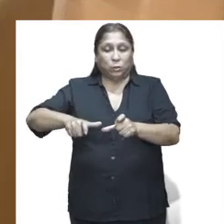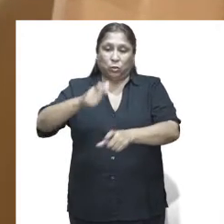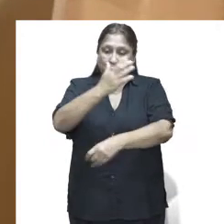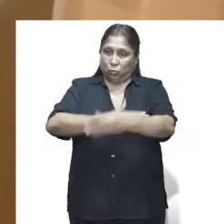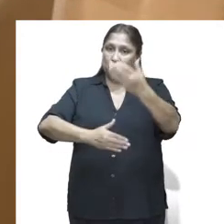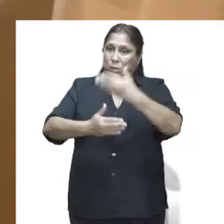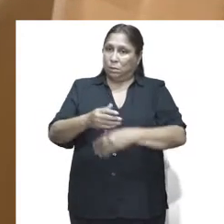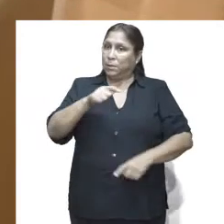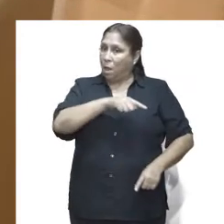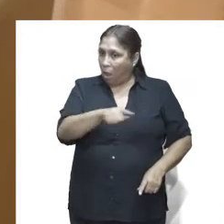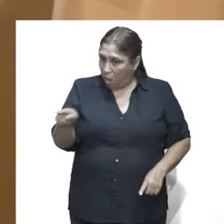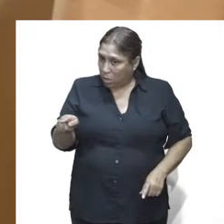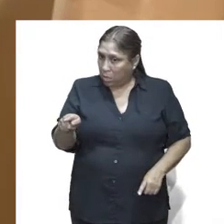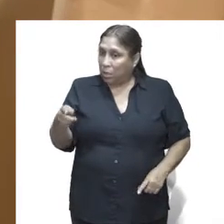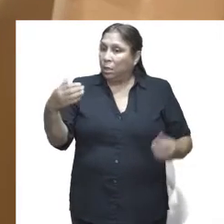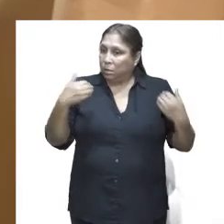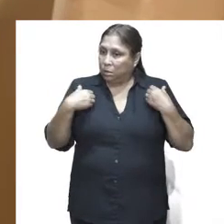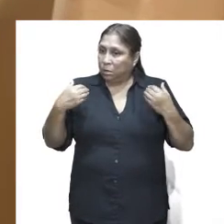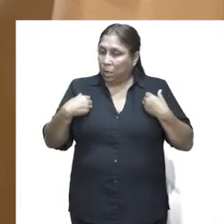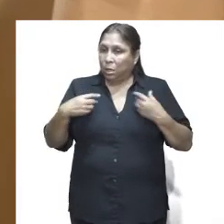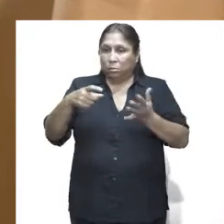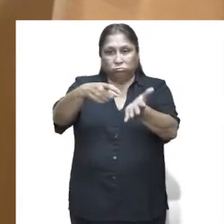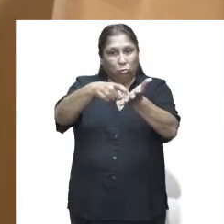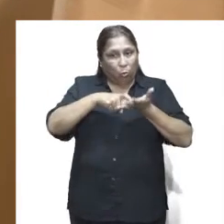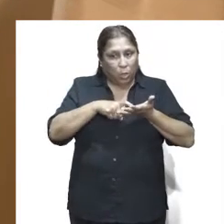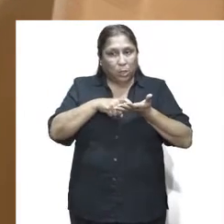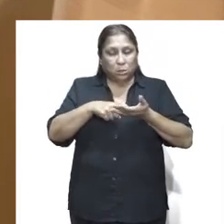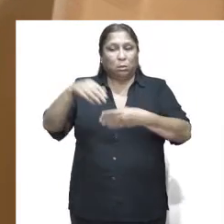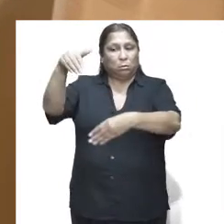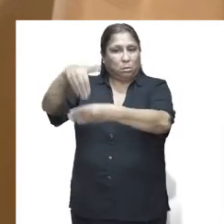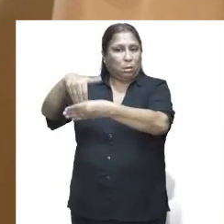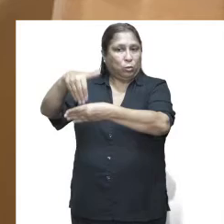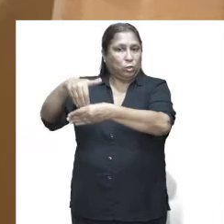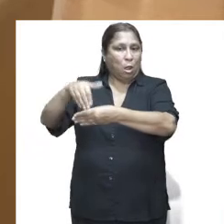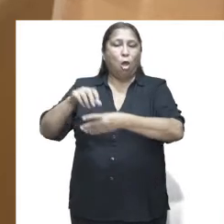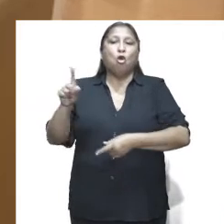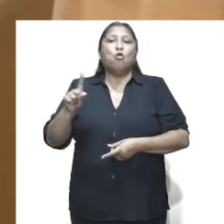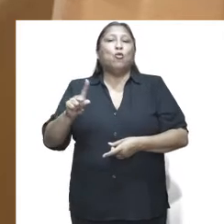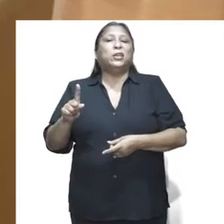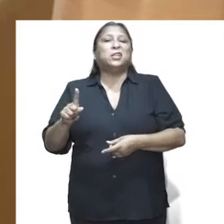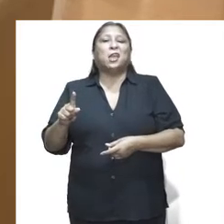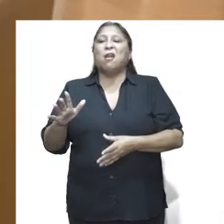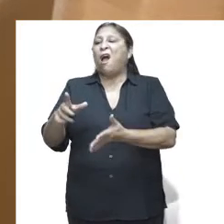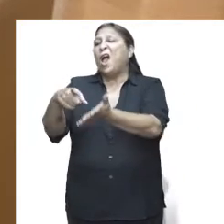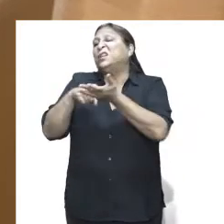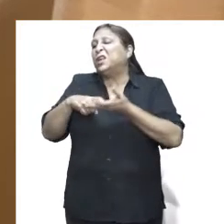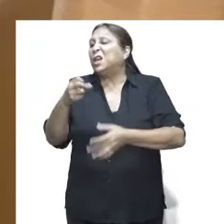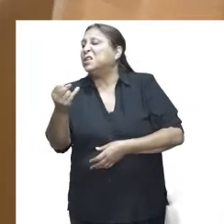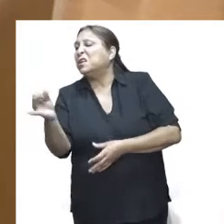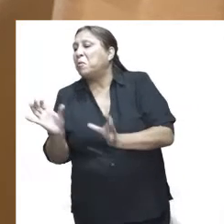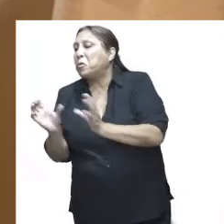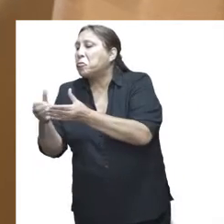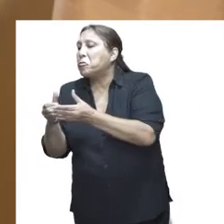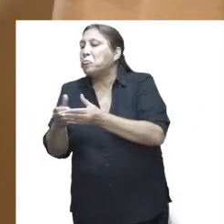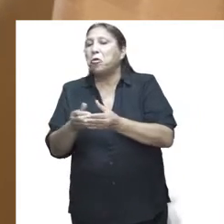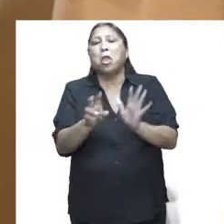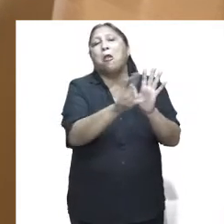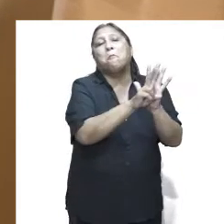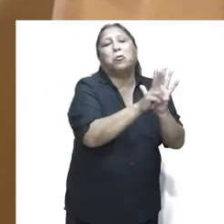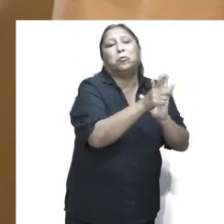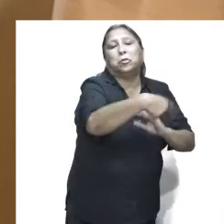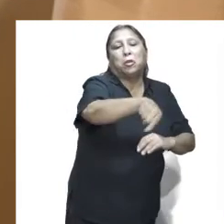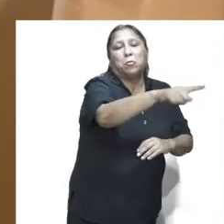también tienen, ¿no? Esta obligación de ejercer el voto. No es que el voto sea obligatorio para unos y voluntario para otros,